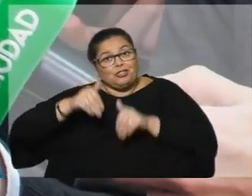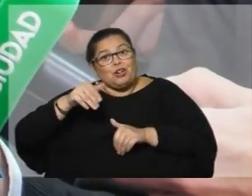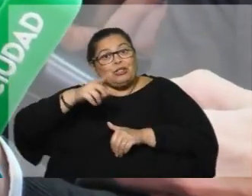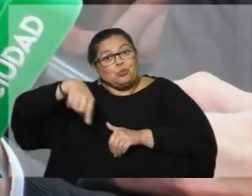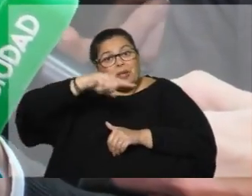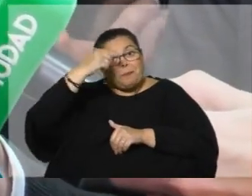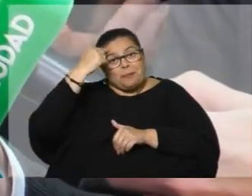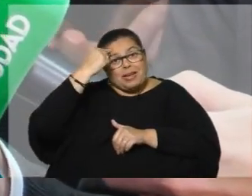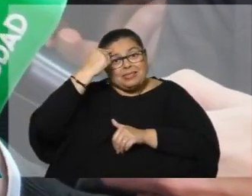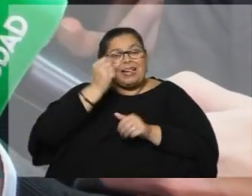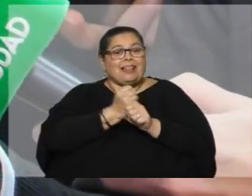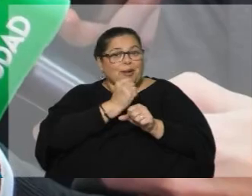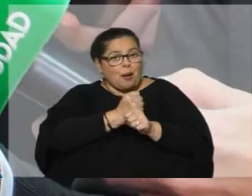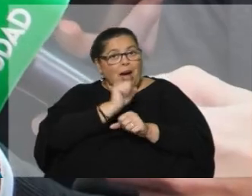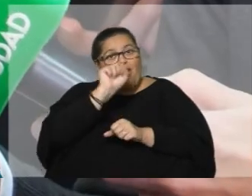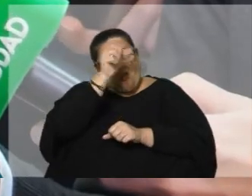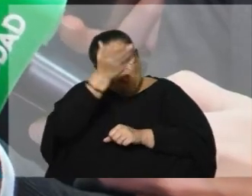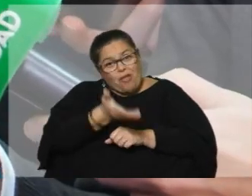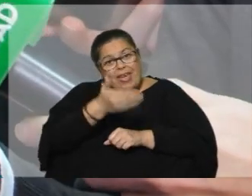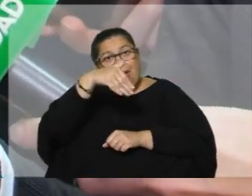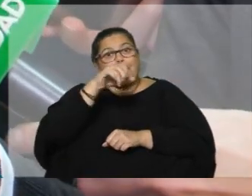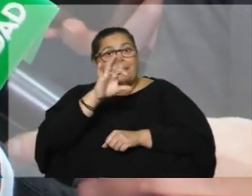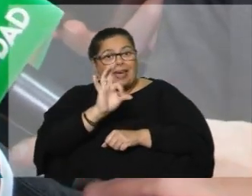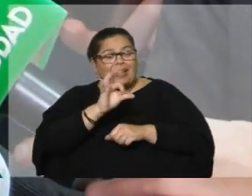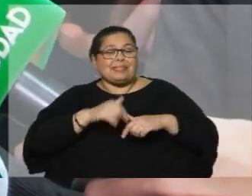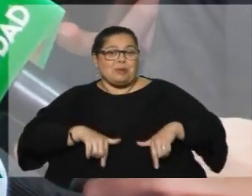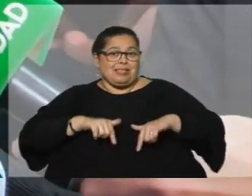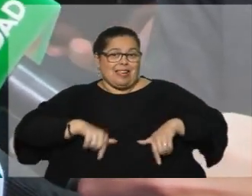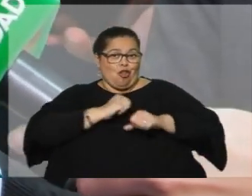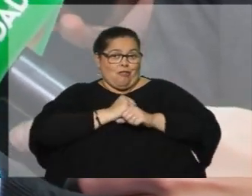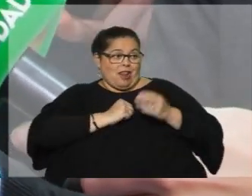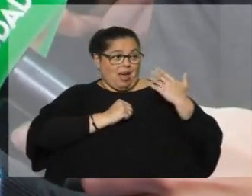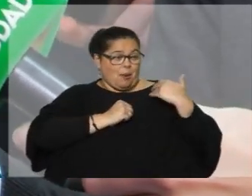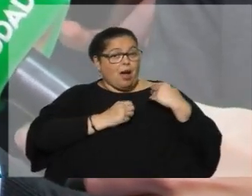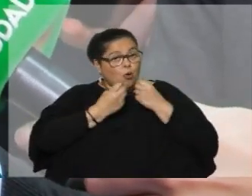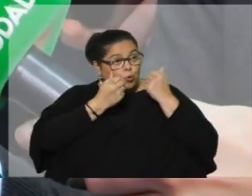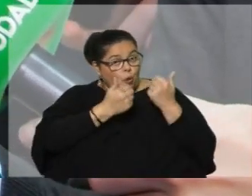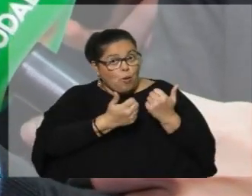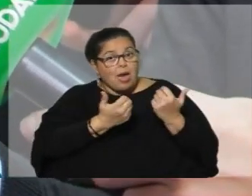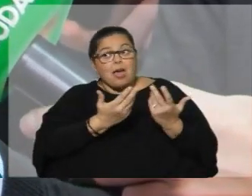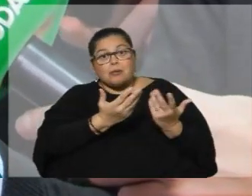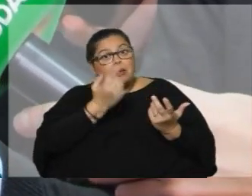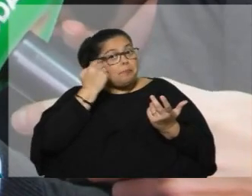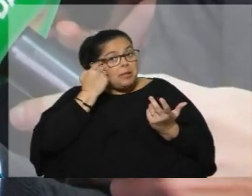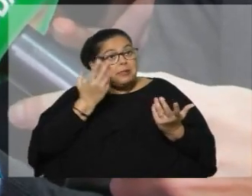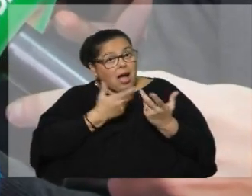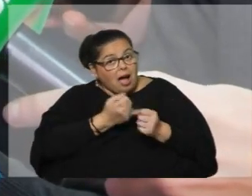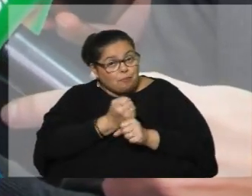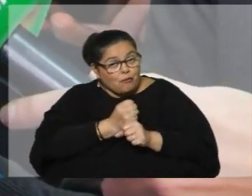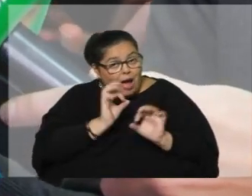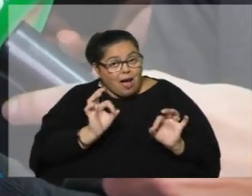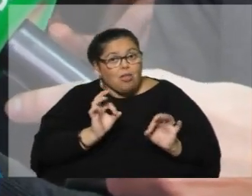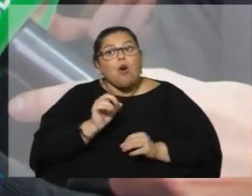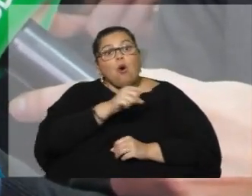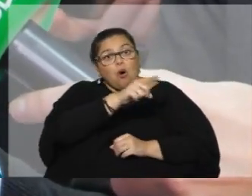la gestión de Pablo Mieres al frente del Ministerio de Trabajo le ha merecido su aprobación